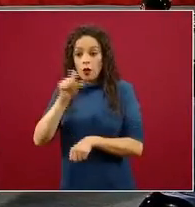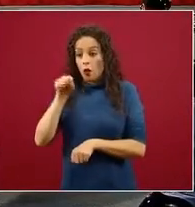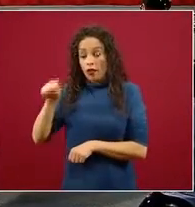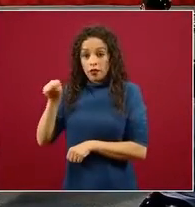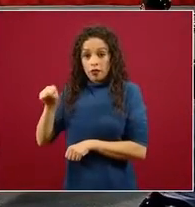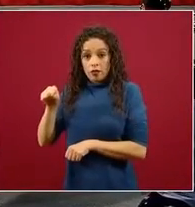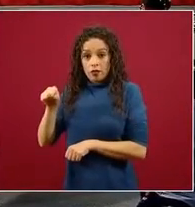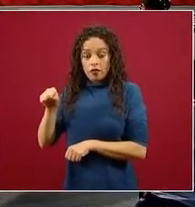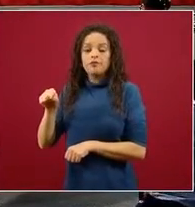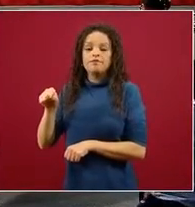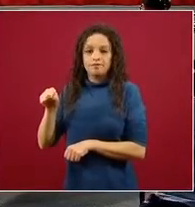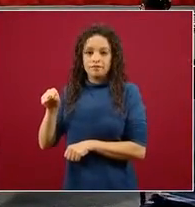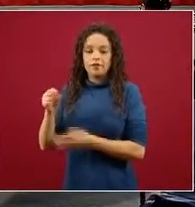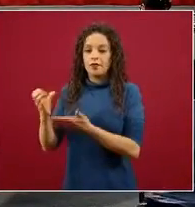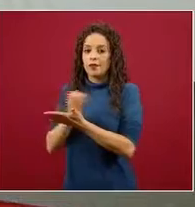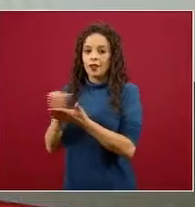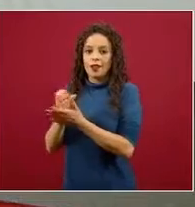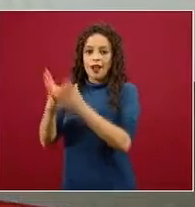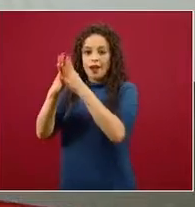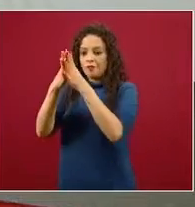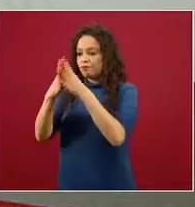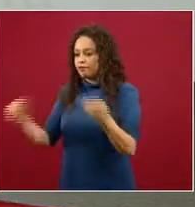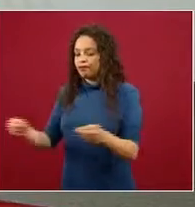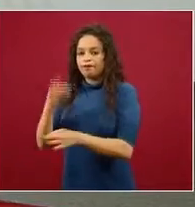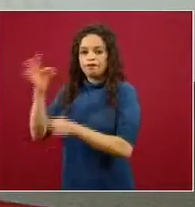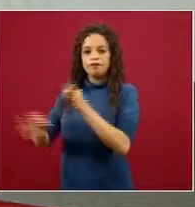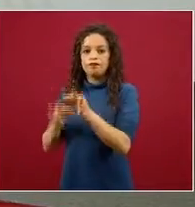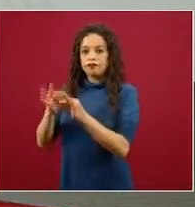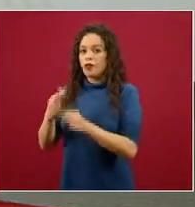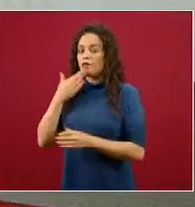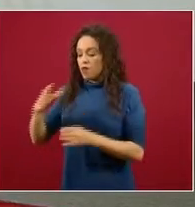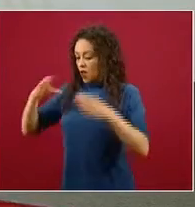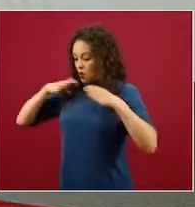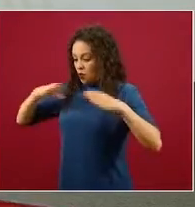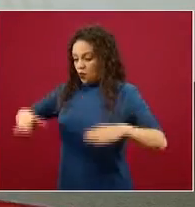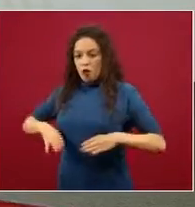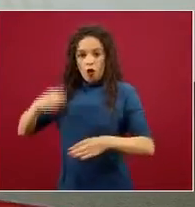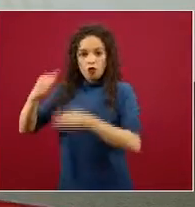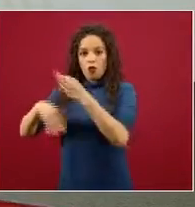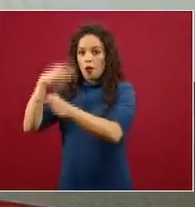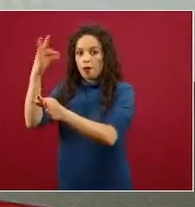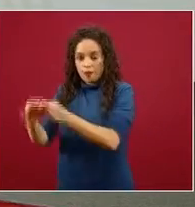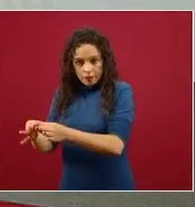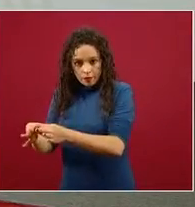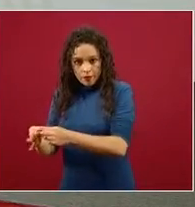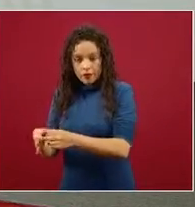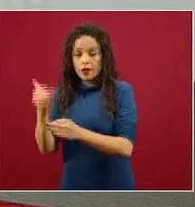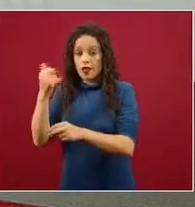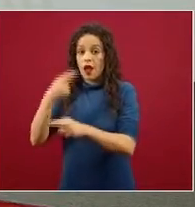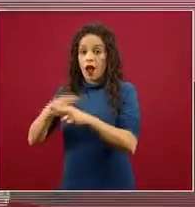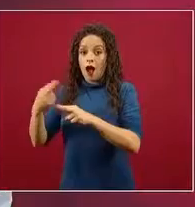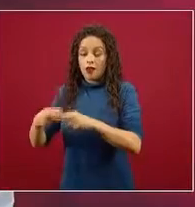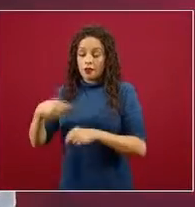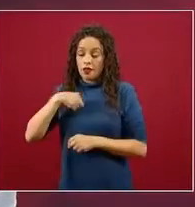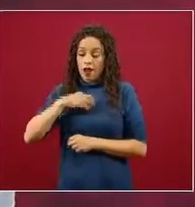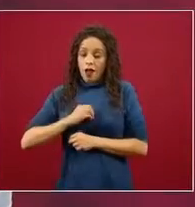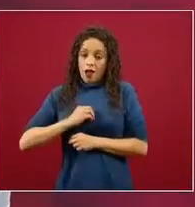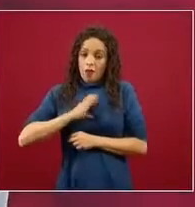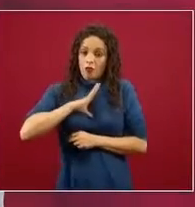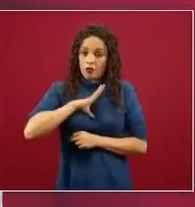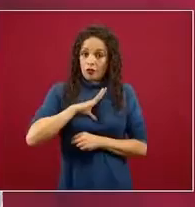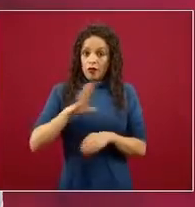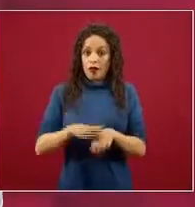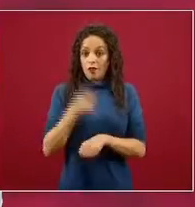la recuperación es completa en términos fisiológicos, también hasta cierto punto en términos emocionales, dado que